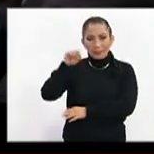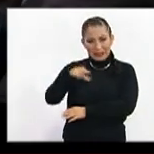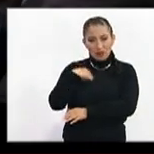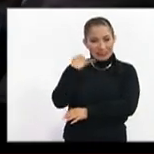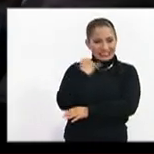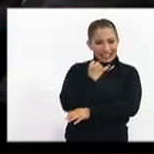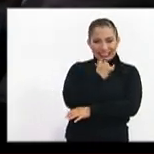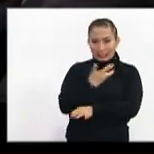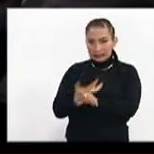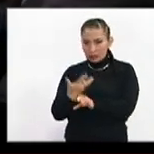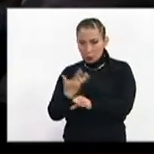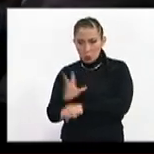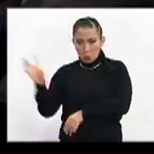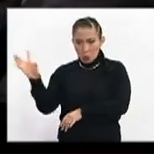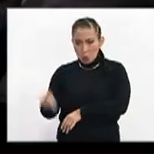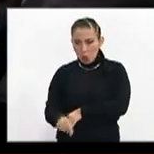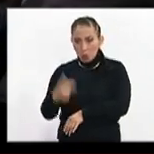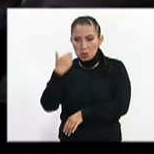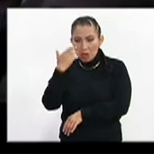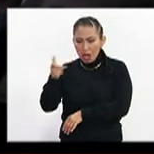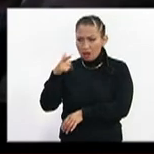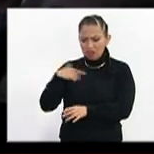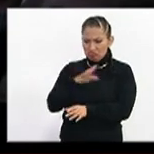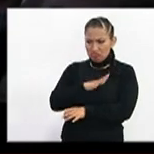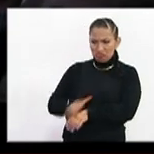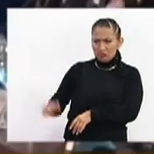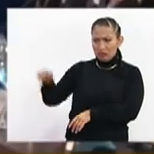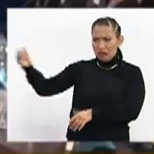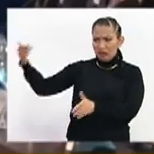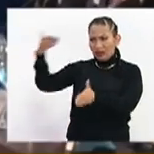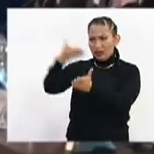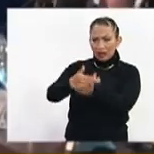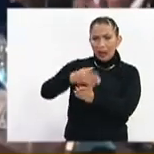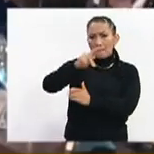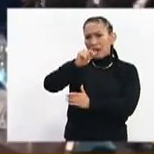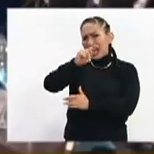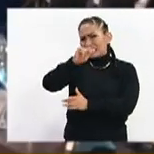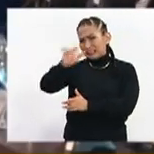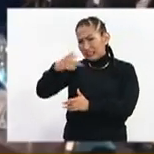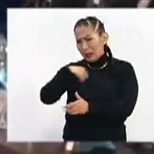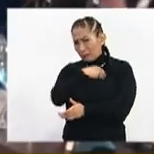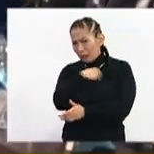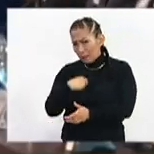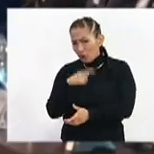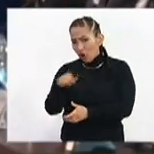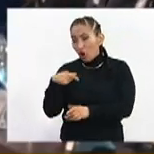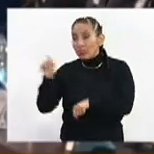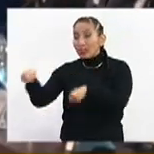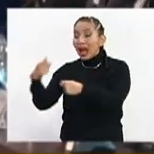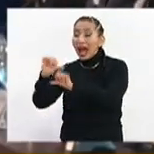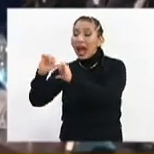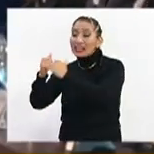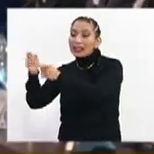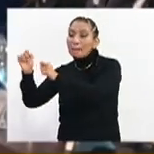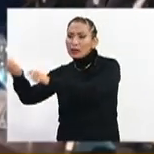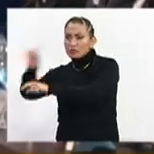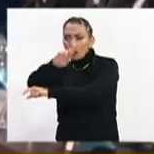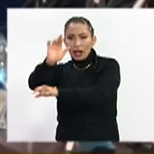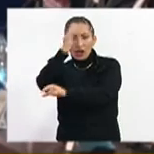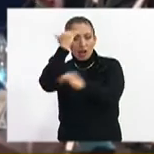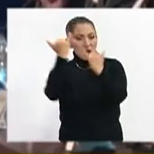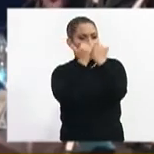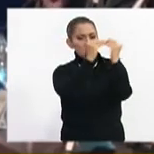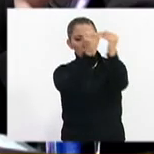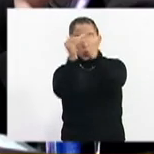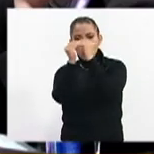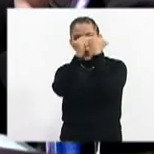supuesto, Israel y Estados Unidos, quienes se opusieron desde un primer momento al ingreso de Palestina, que otorga a sus agentes el mismo